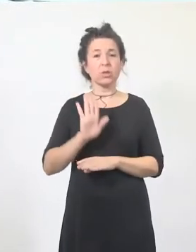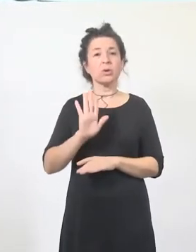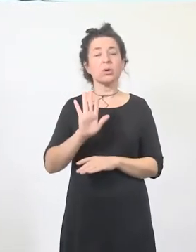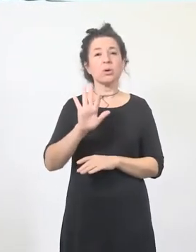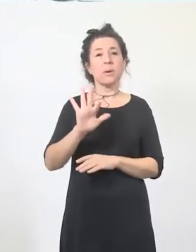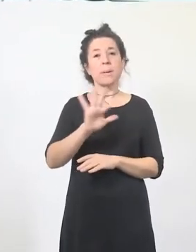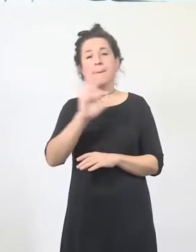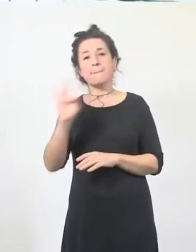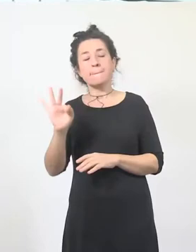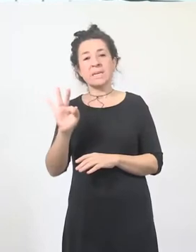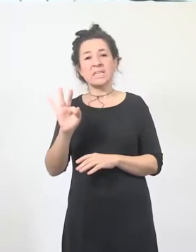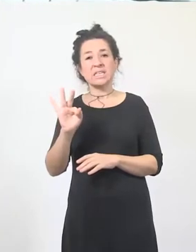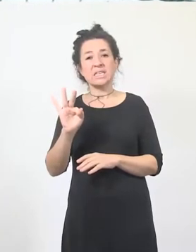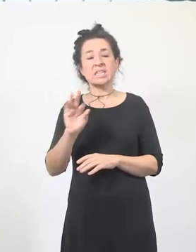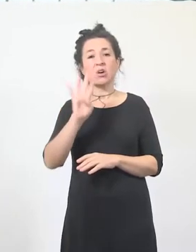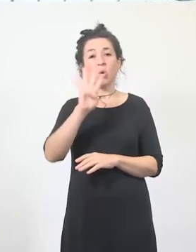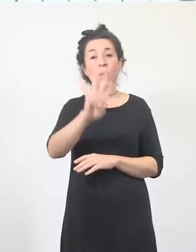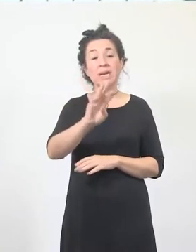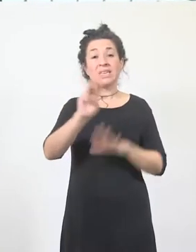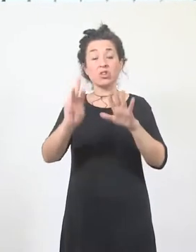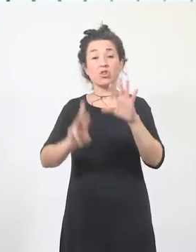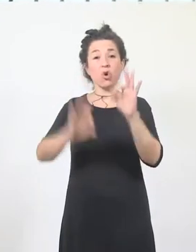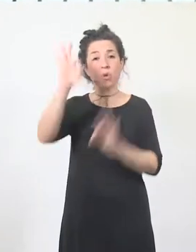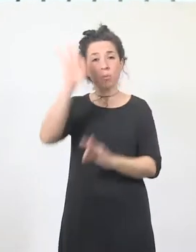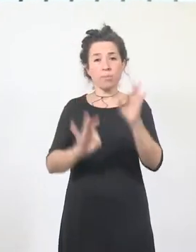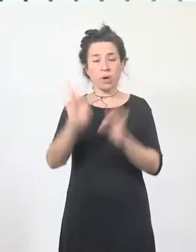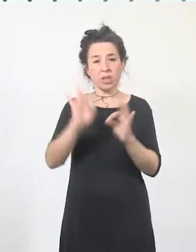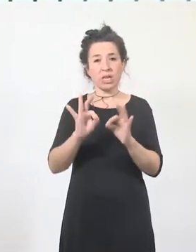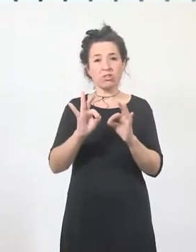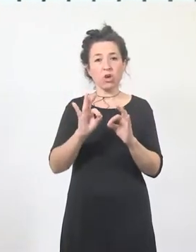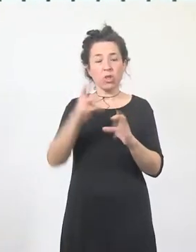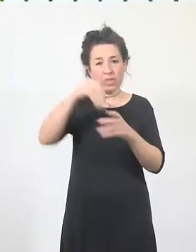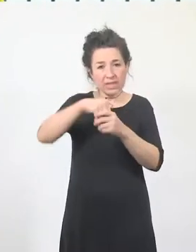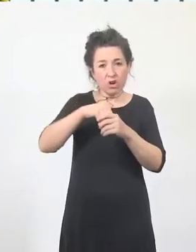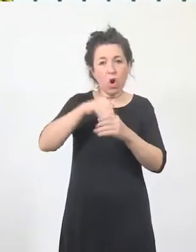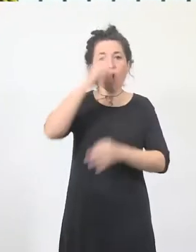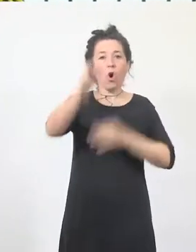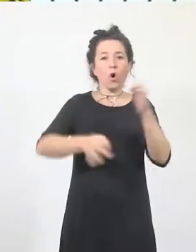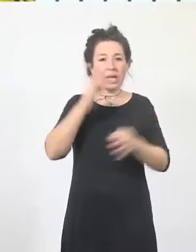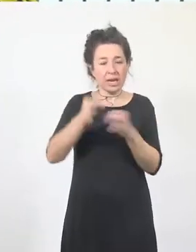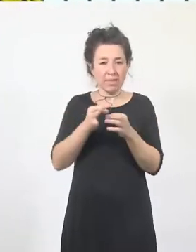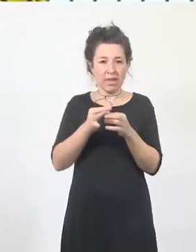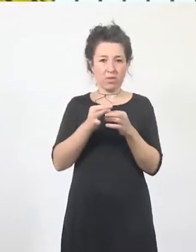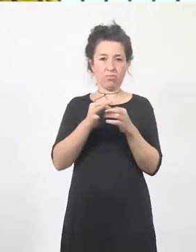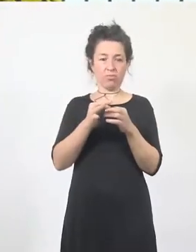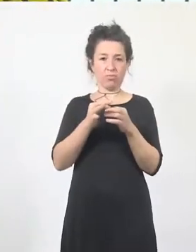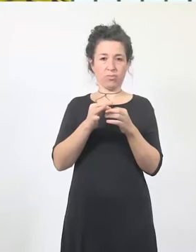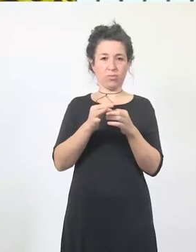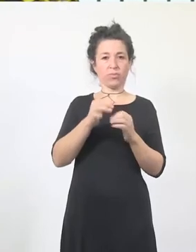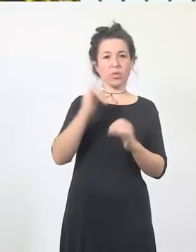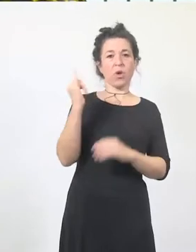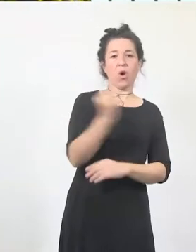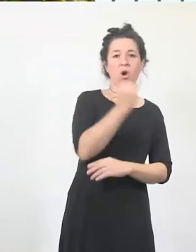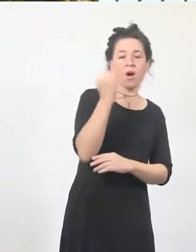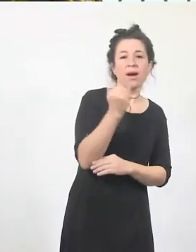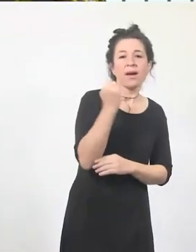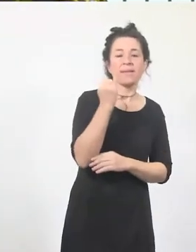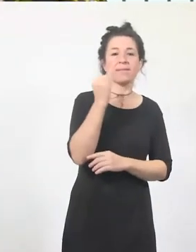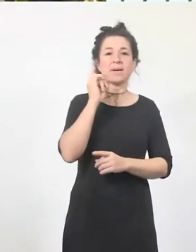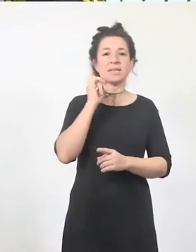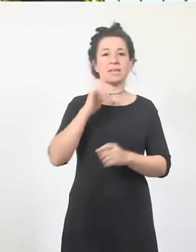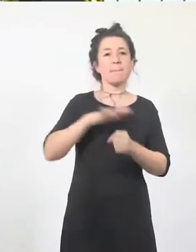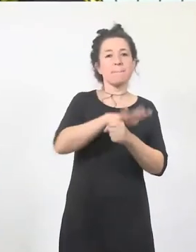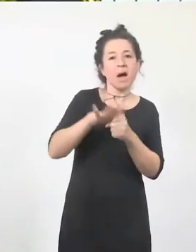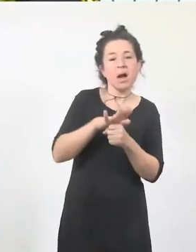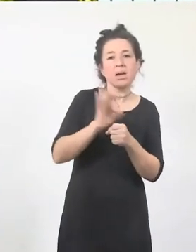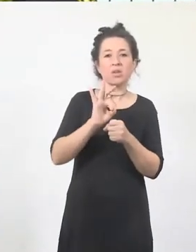el 48% de lo que es la organización de los campamentos, o sea, las gobernadoras, las jefas de dairas,